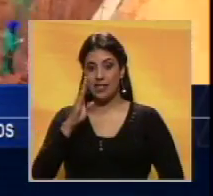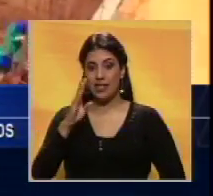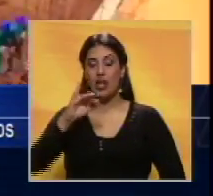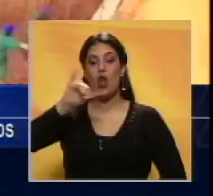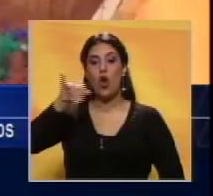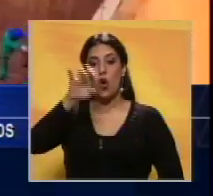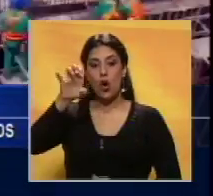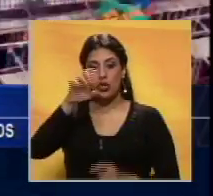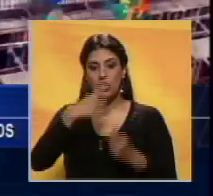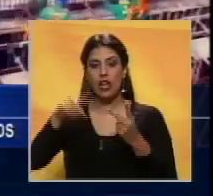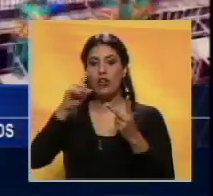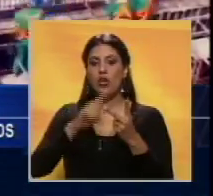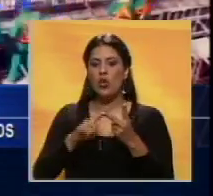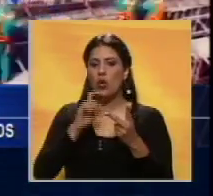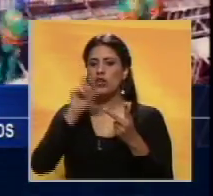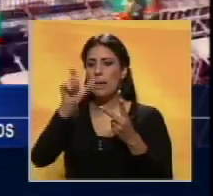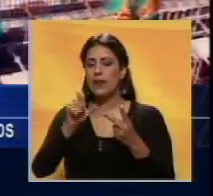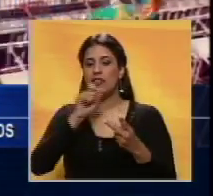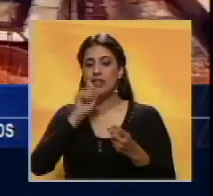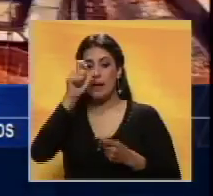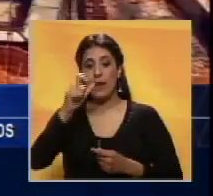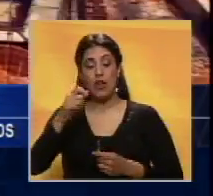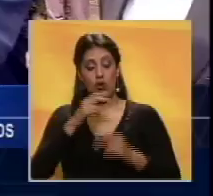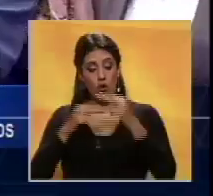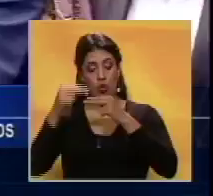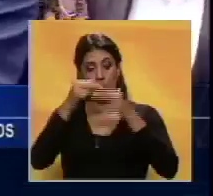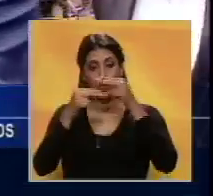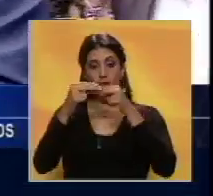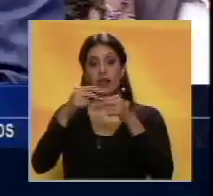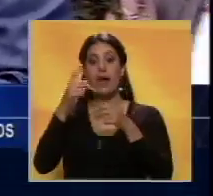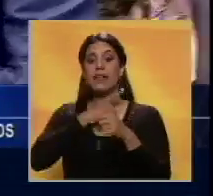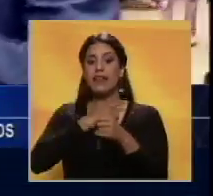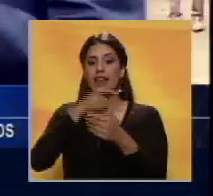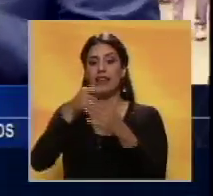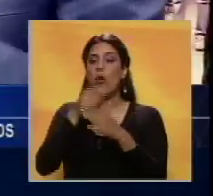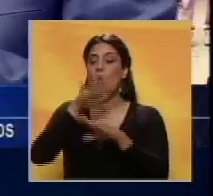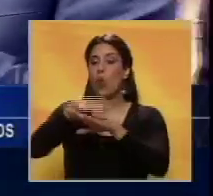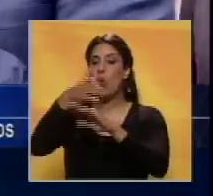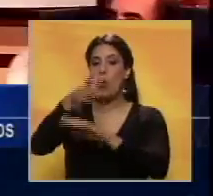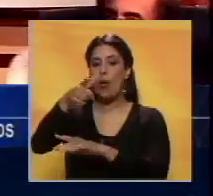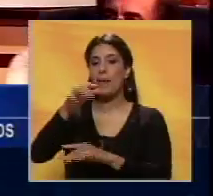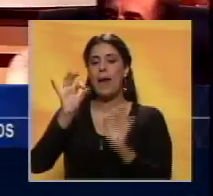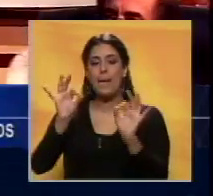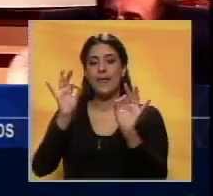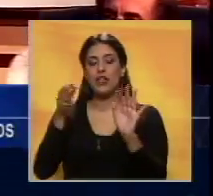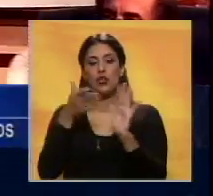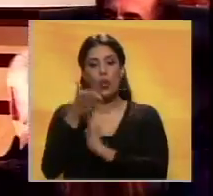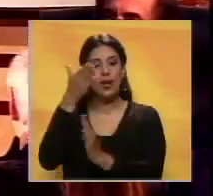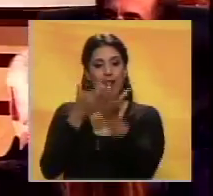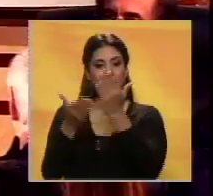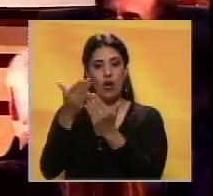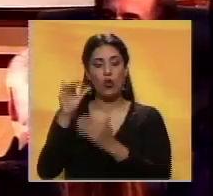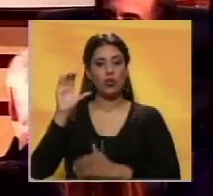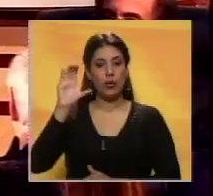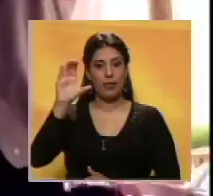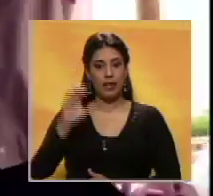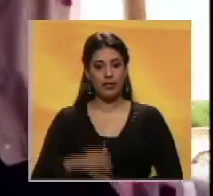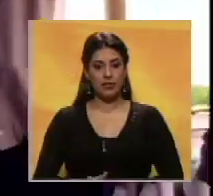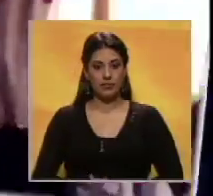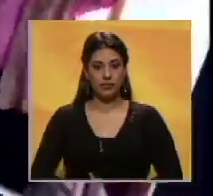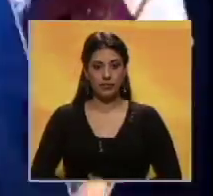José Dirceu y de funcionarios de la construcción, quienes lo habrían señalado como pieza clave en sus negocios en el país.